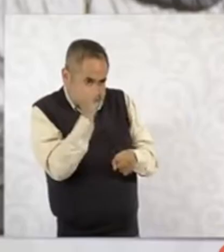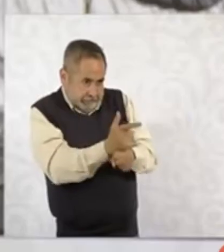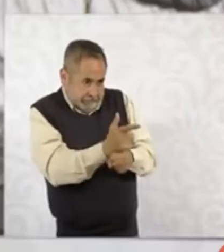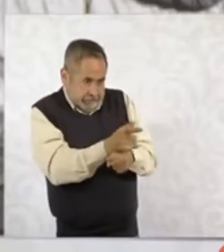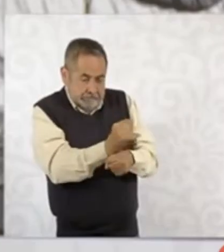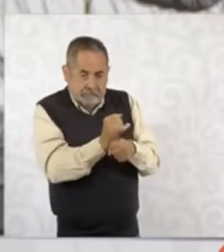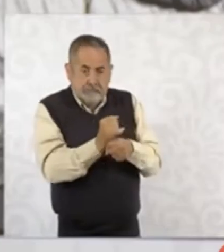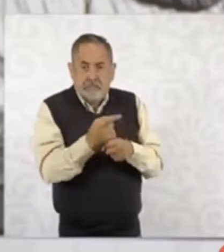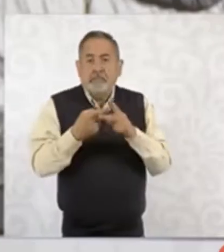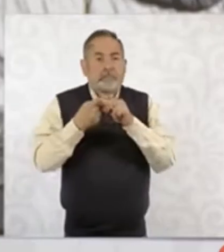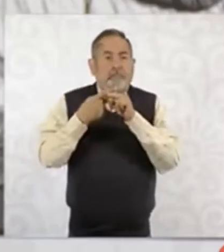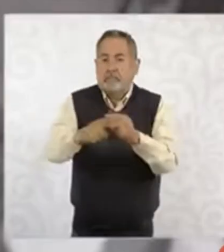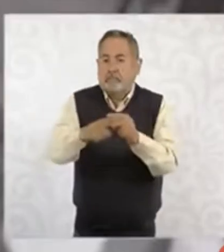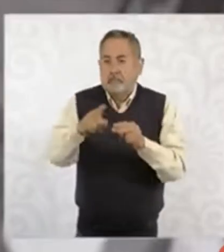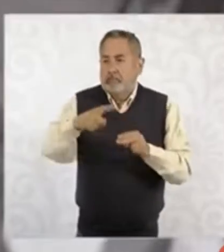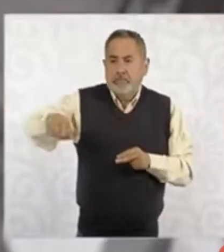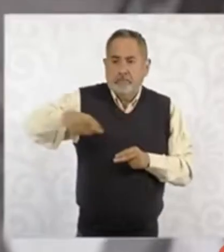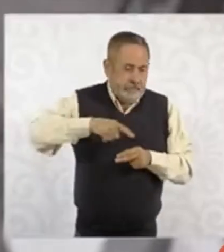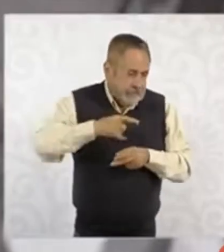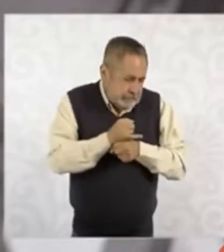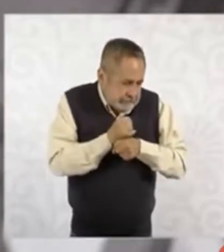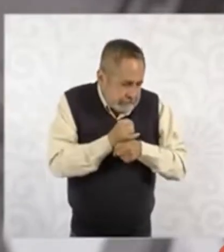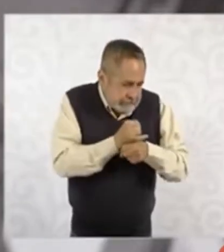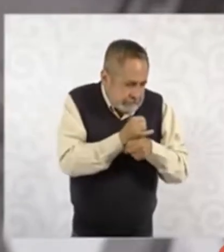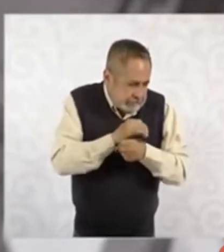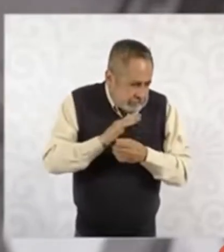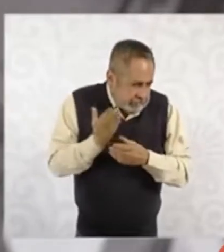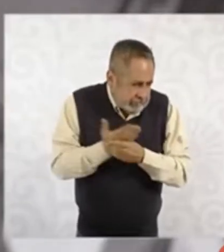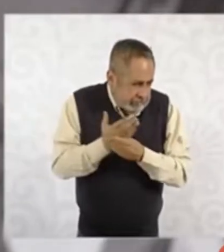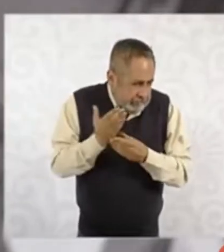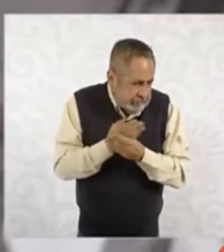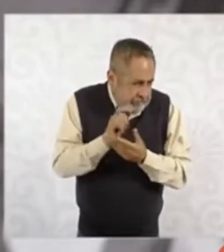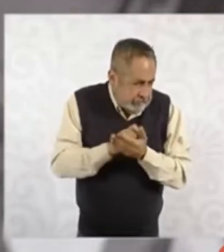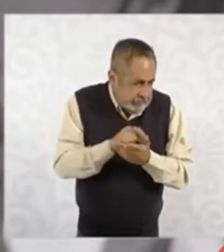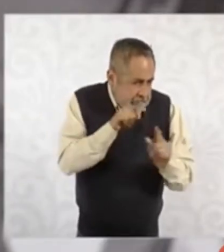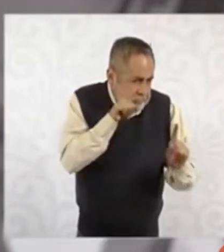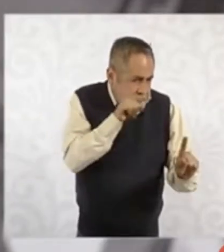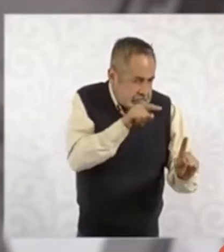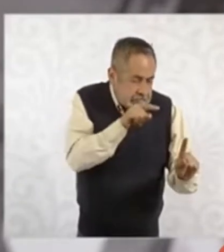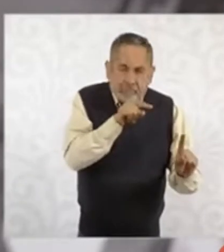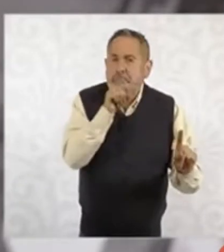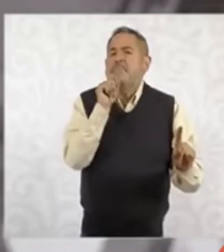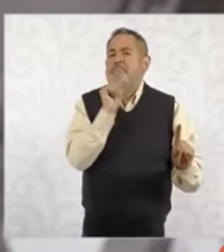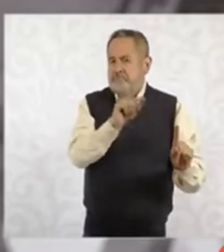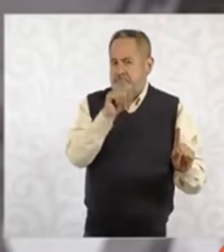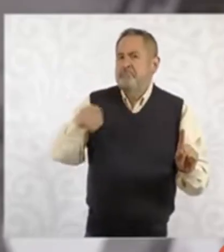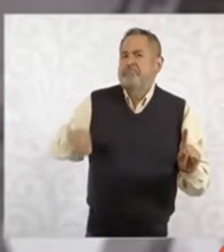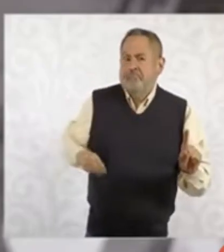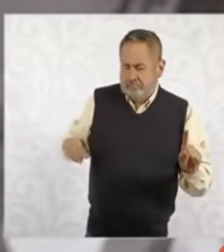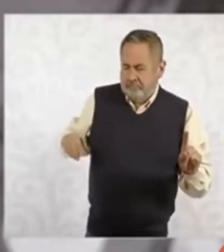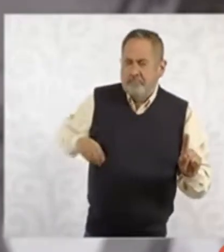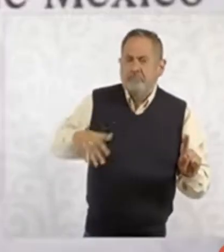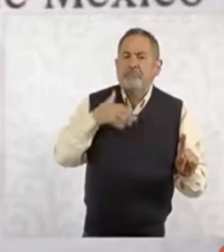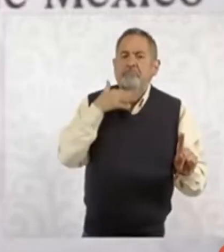se abre una carpeta de investigación, se encuentra responsable del delito de